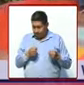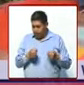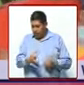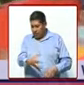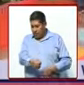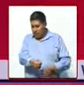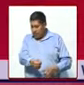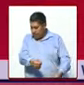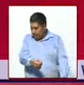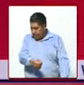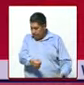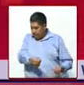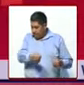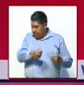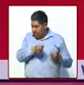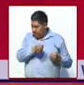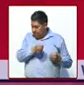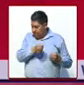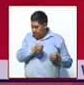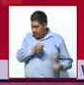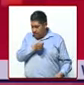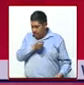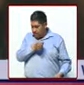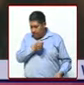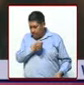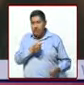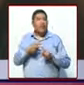tener algo totalmente distinto.